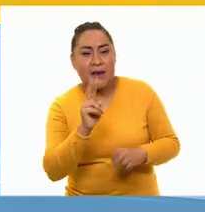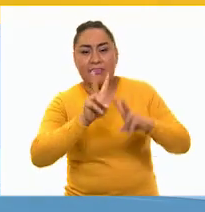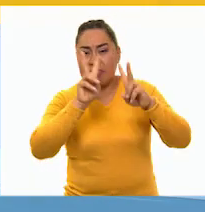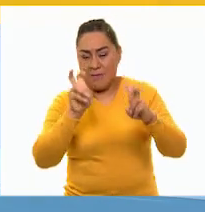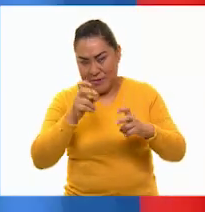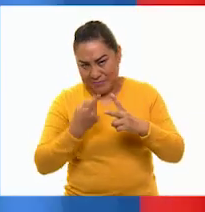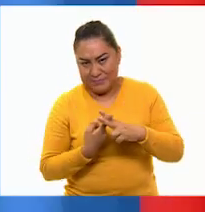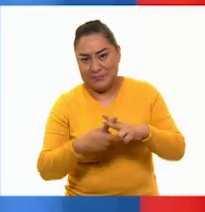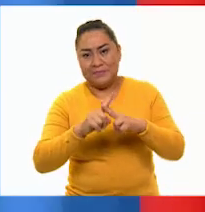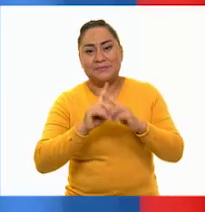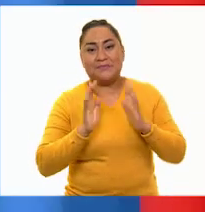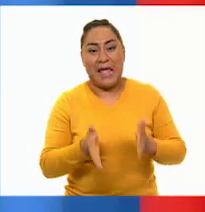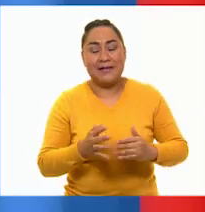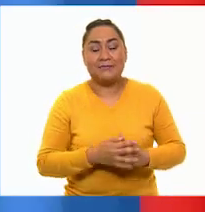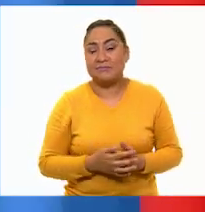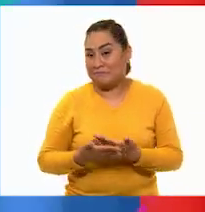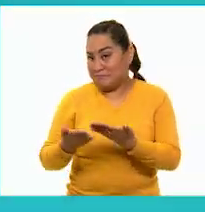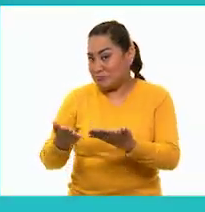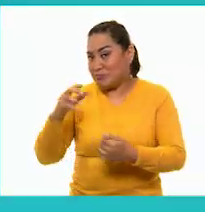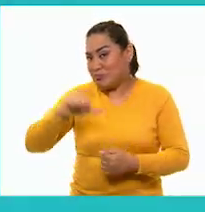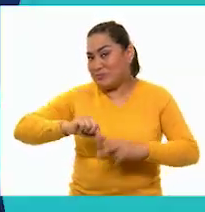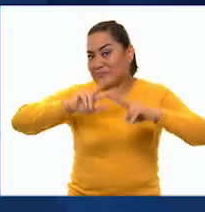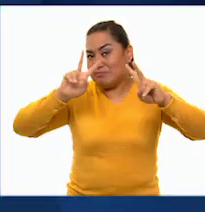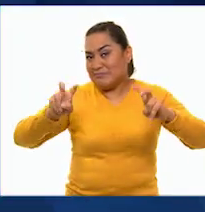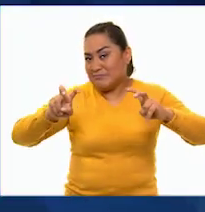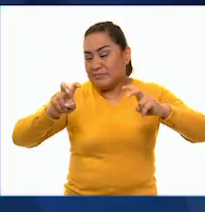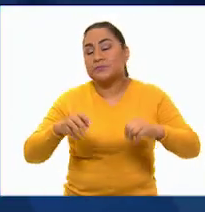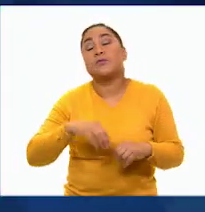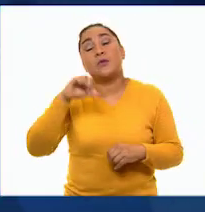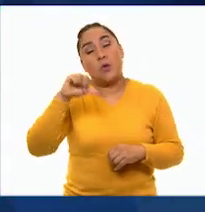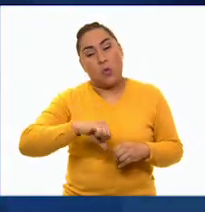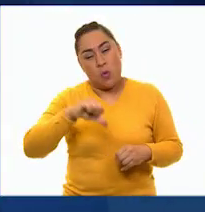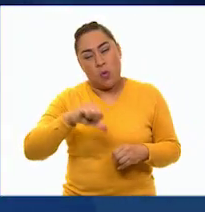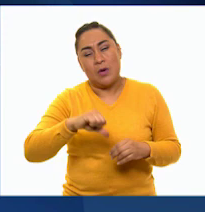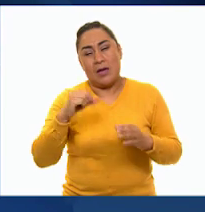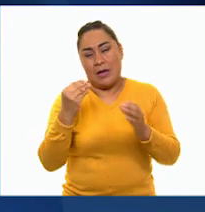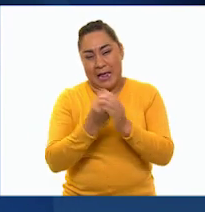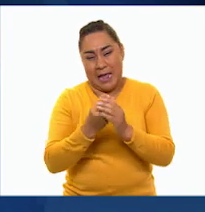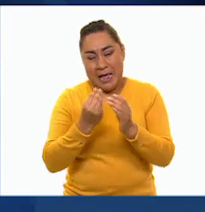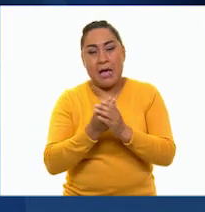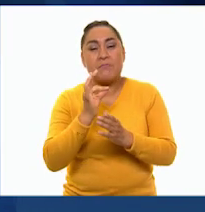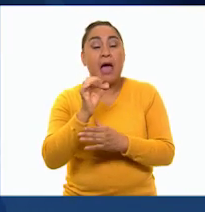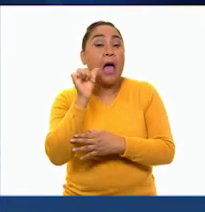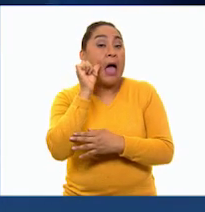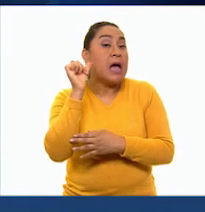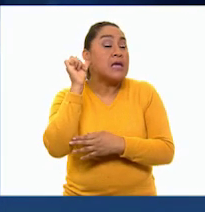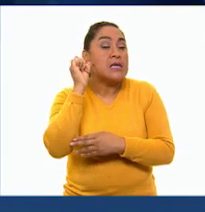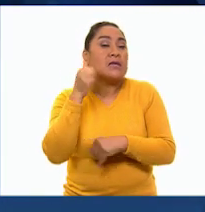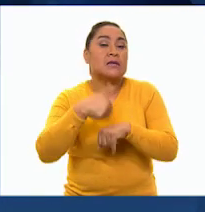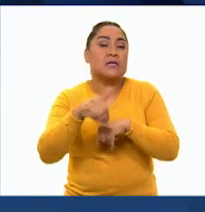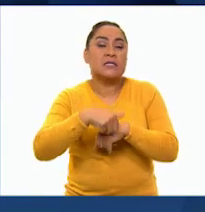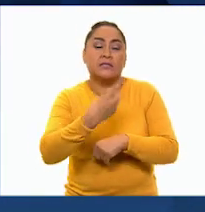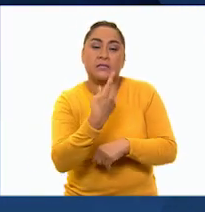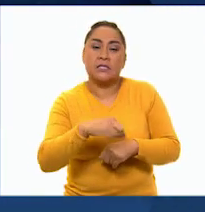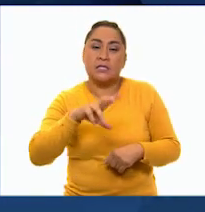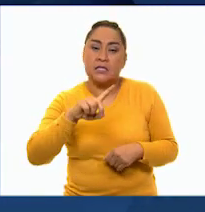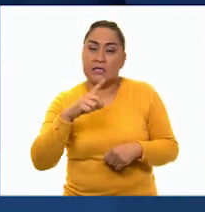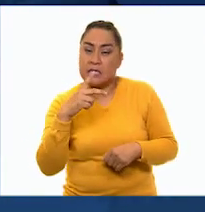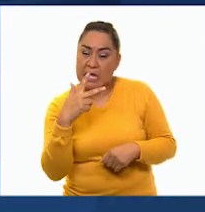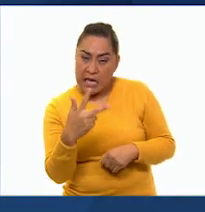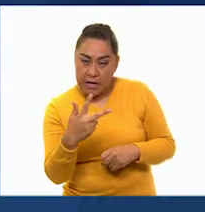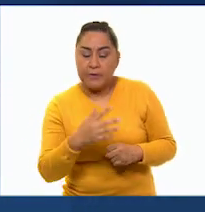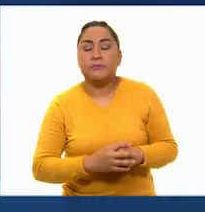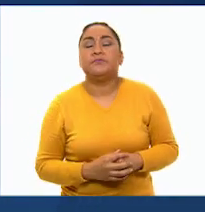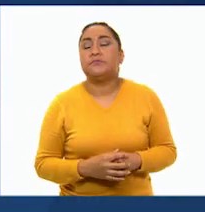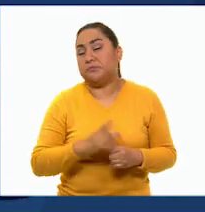hoy? Adelante, maestra, ¿qué veremos hoy? En la sesión de ayer, en la página 138 de su libro de desafíos, se